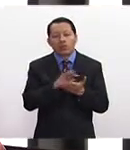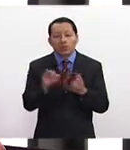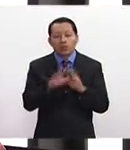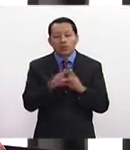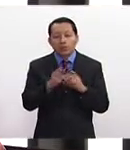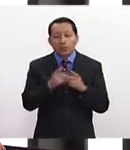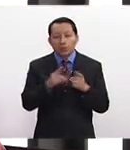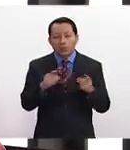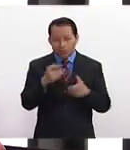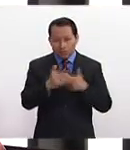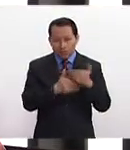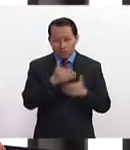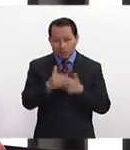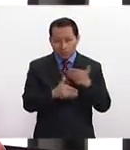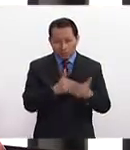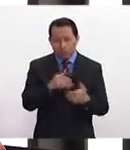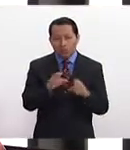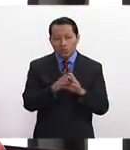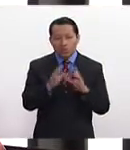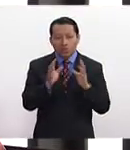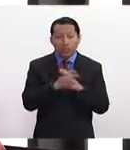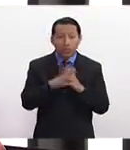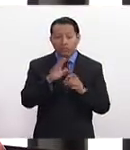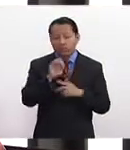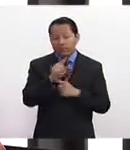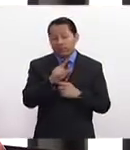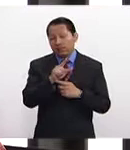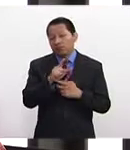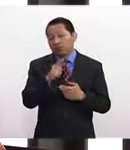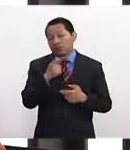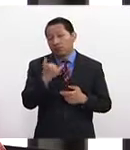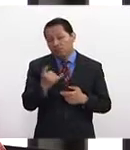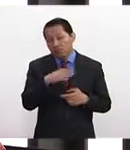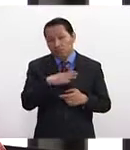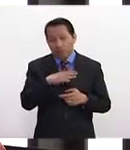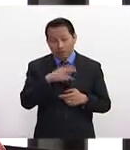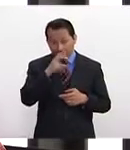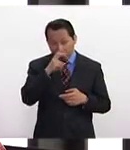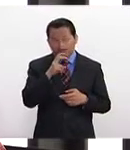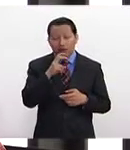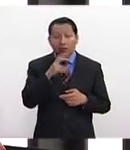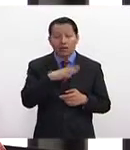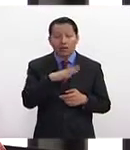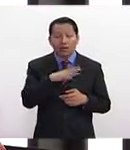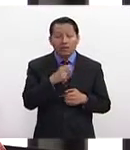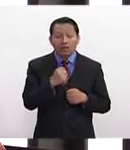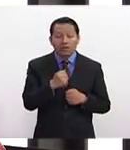desarrollo histórico, ¿no? de sucesos como la guerra civil y desde luego la dictadura franquista.